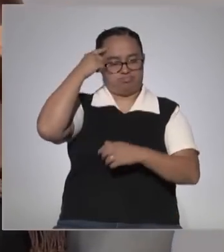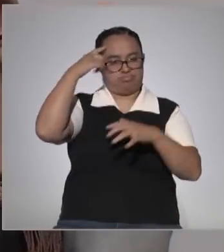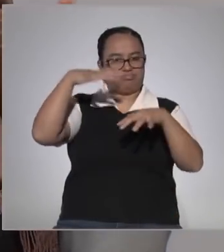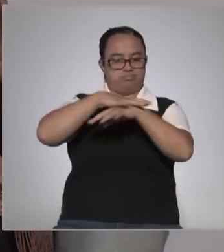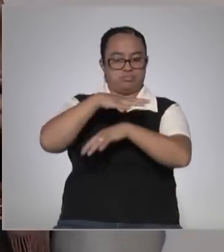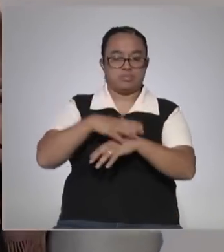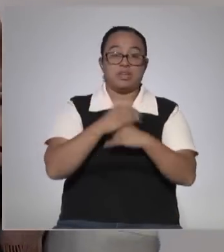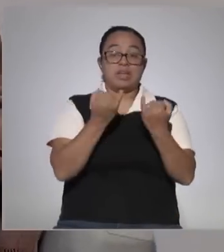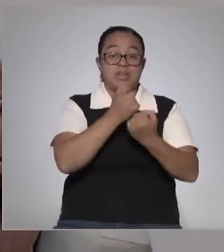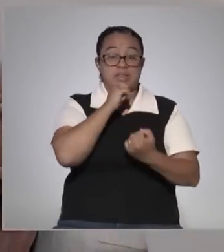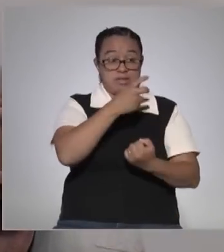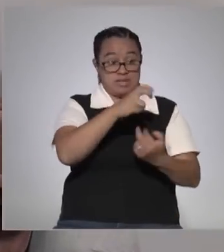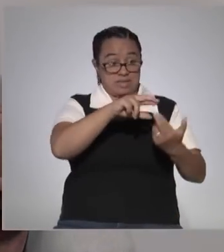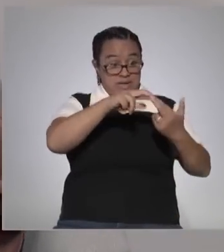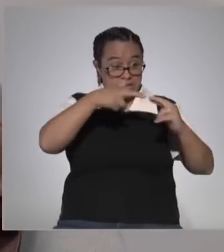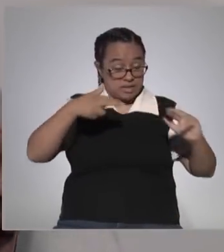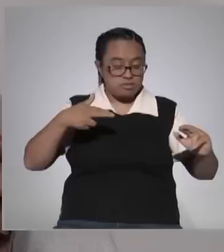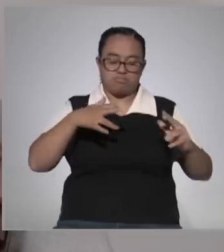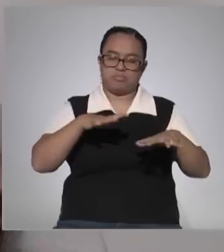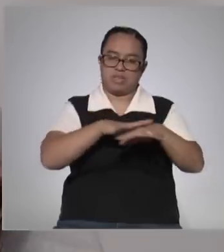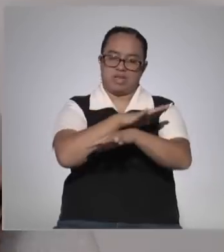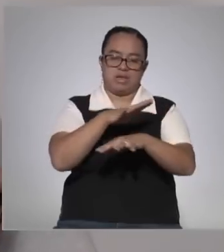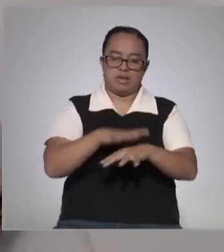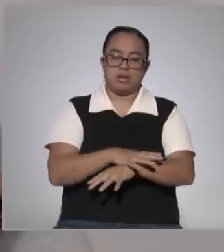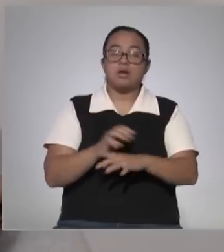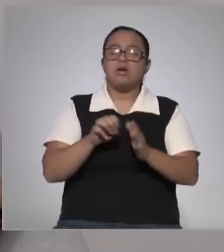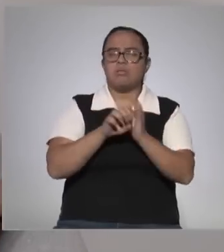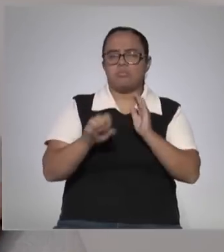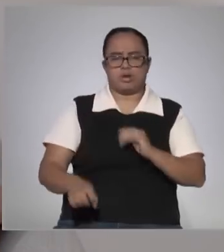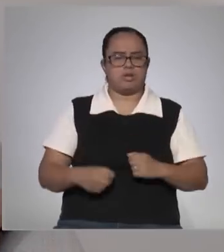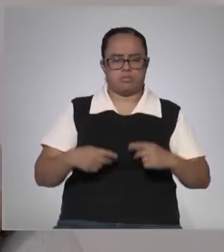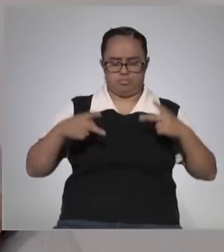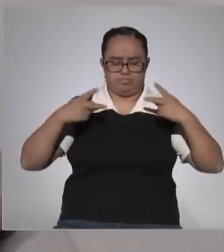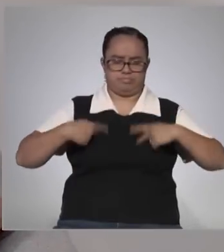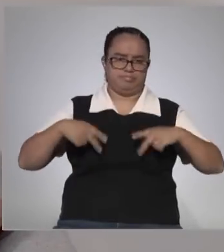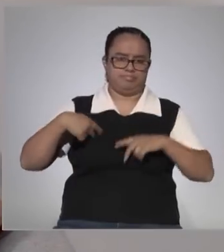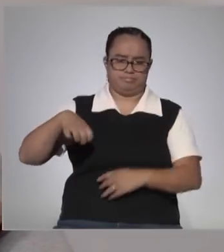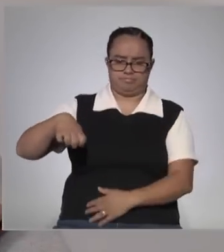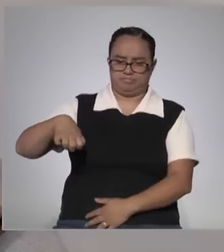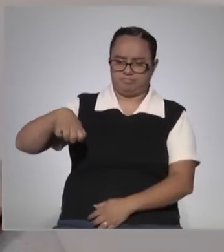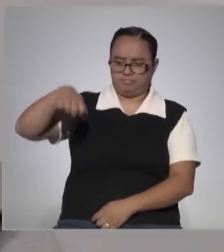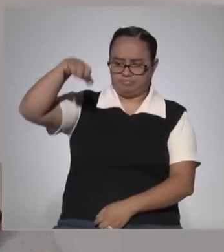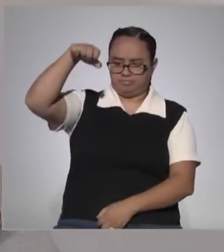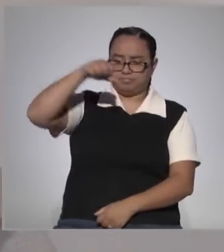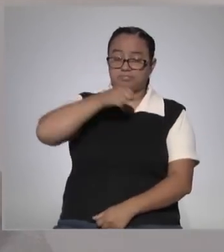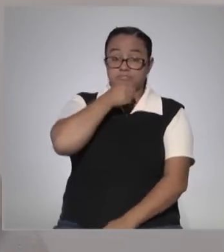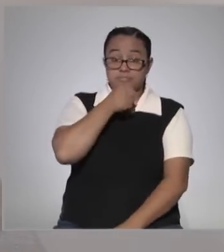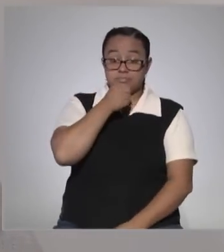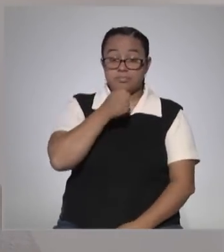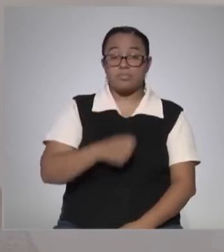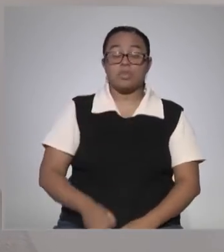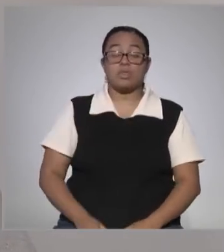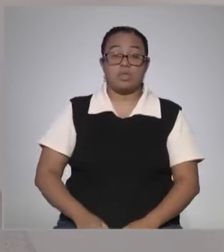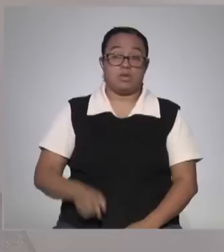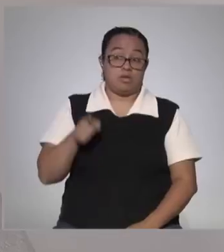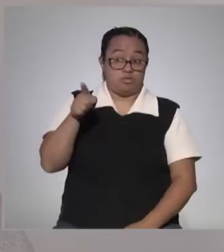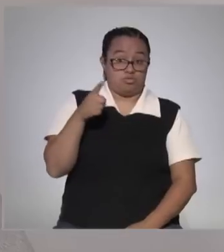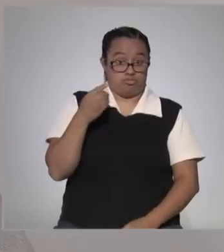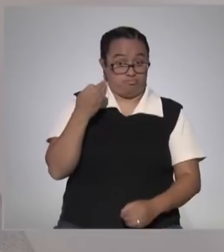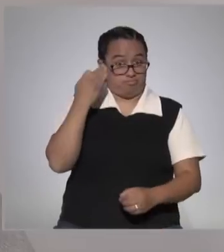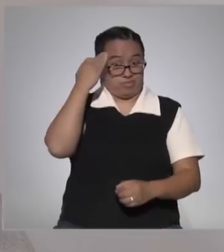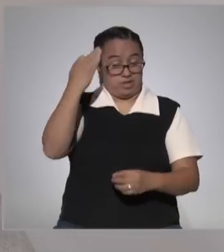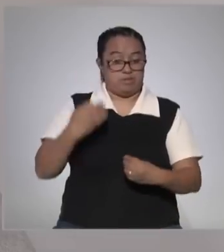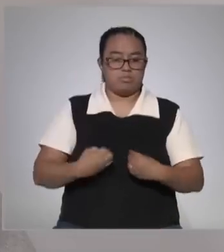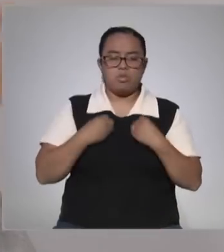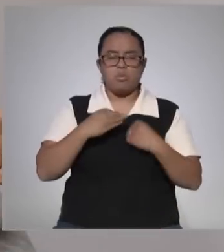por ponerlo de alguna manera. En el caso de las personas mayores, creo que están en una etapa en la que pueden